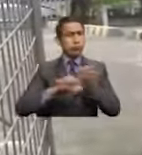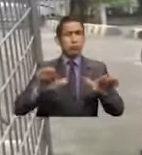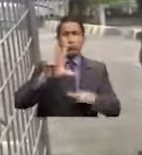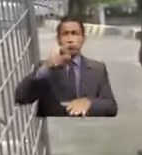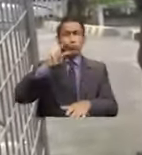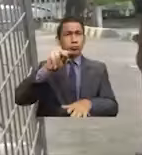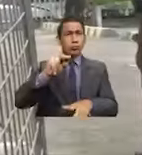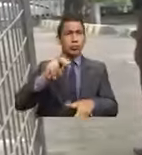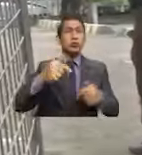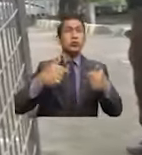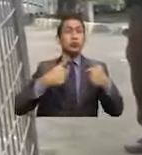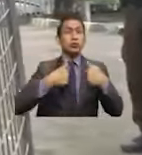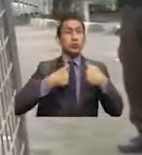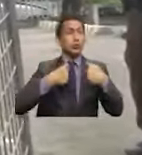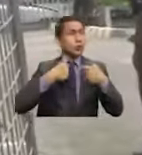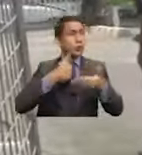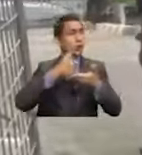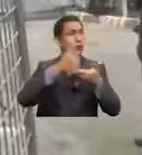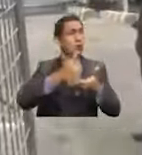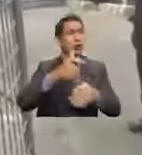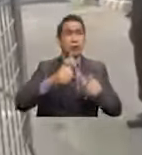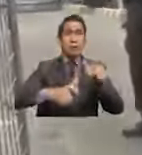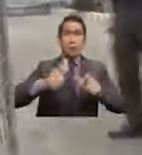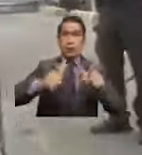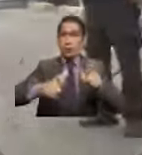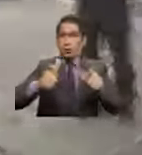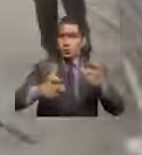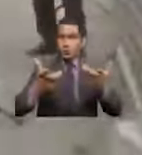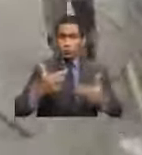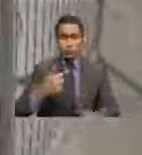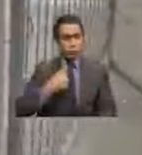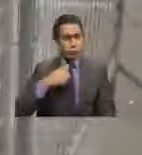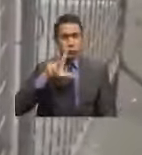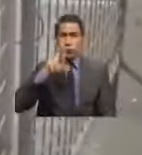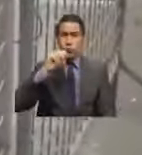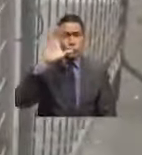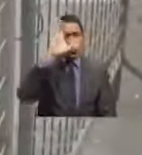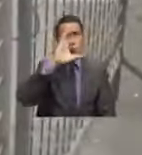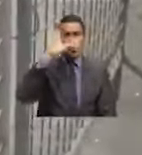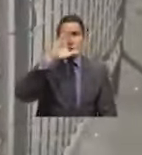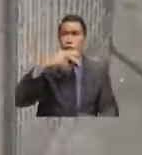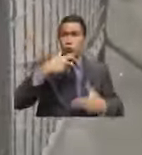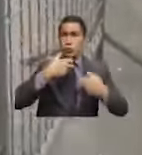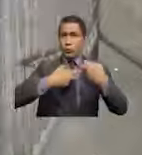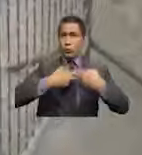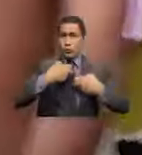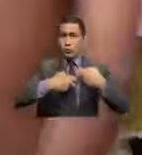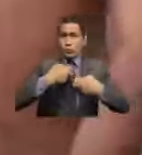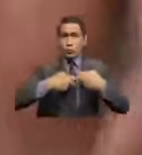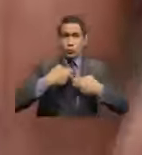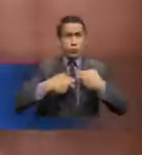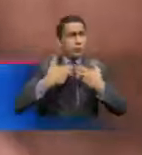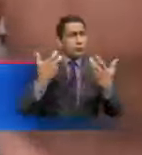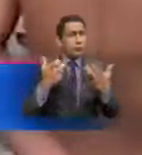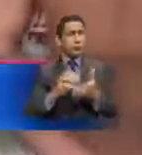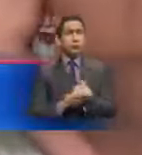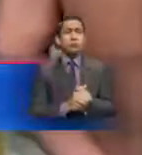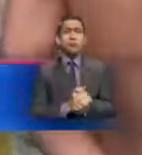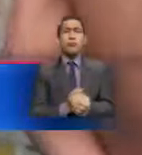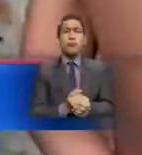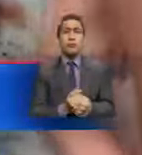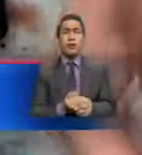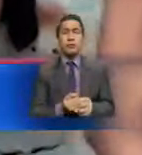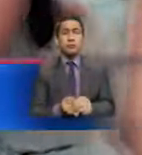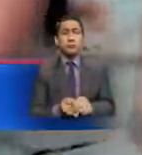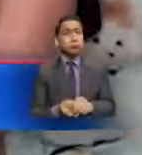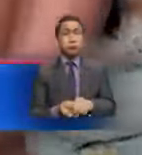meto en problemas con nadie, ni nadie me debe de culparme en problemas a mí. Cuando te metes a ese mundo, uno cree que la familia lo